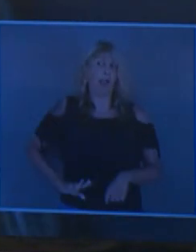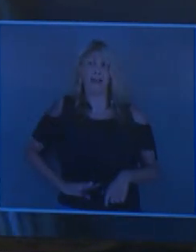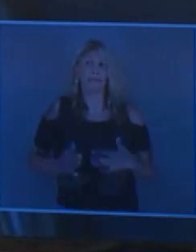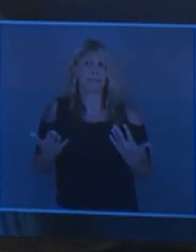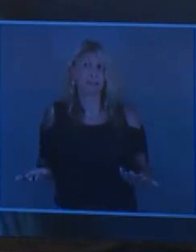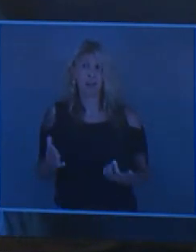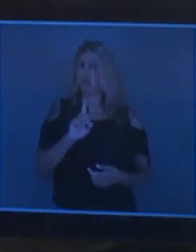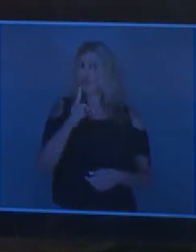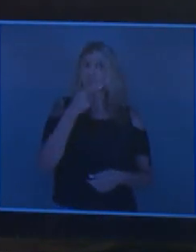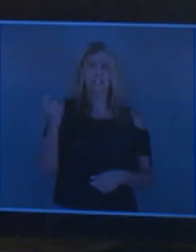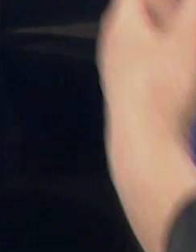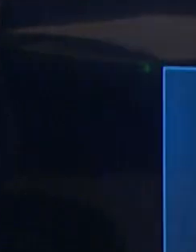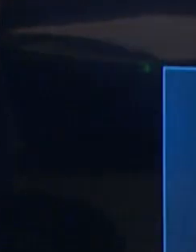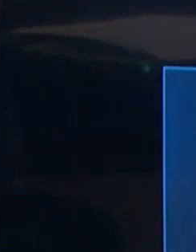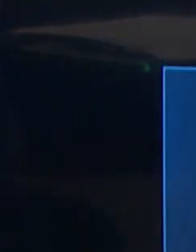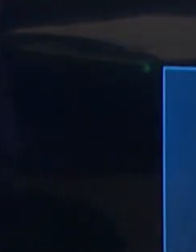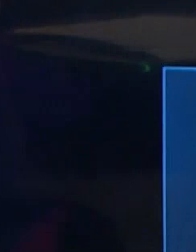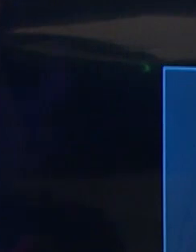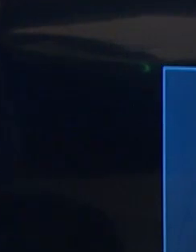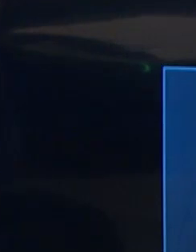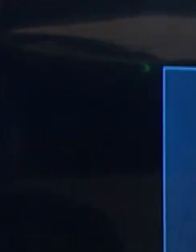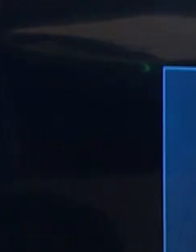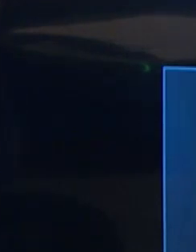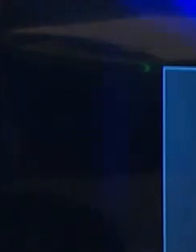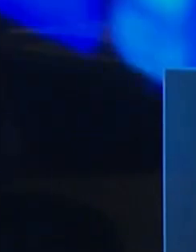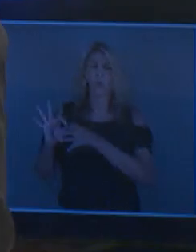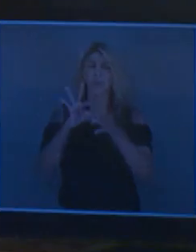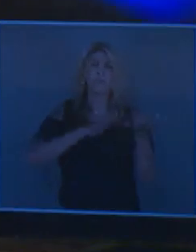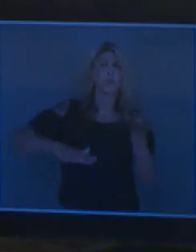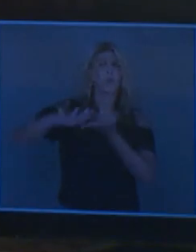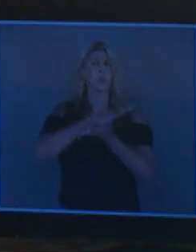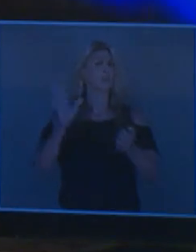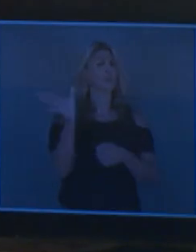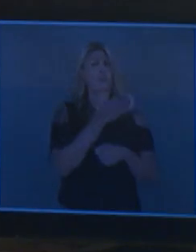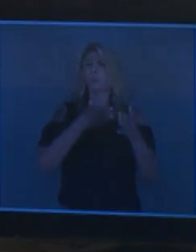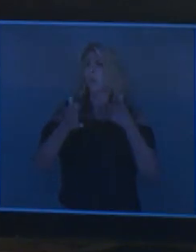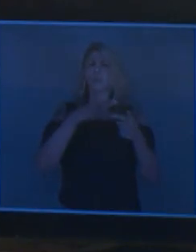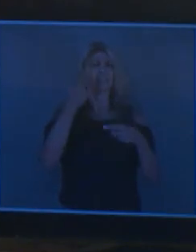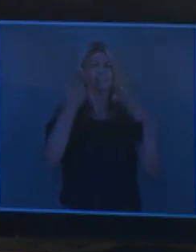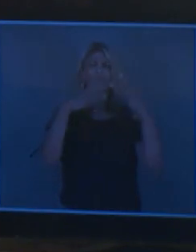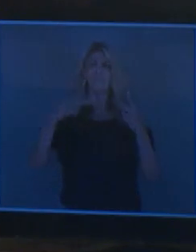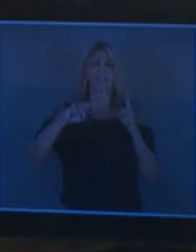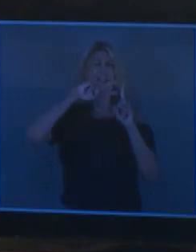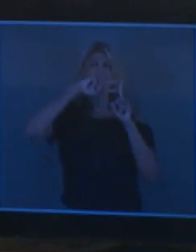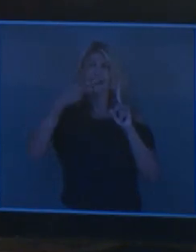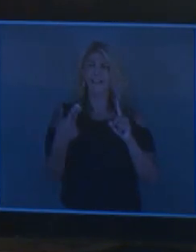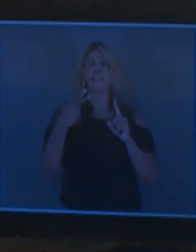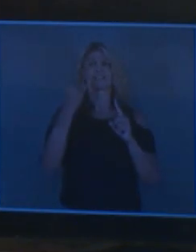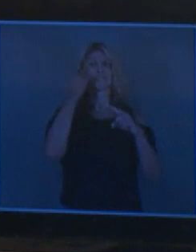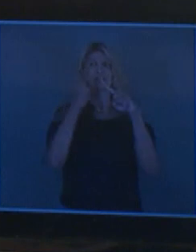qué dirán y en la para enfrentar las sociedades padres exacto para generarse la seguridad en ellos mismos